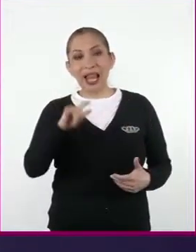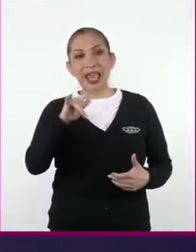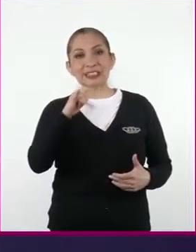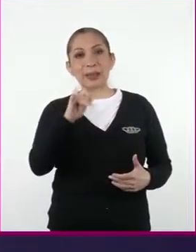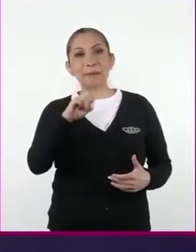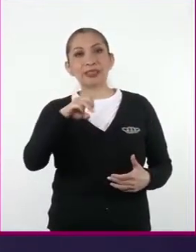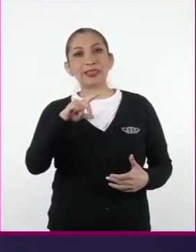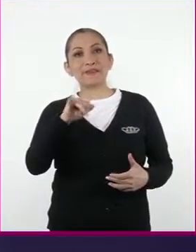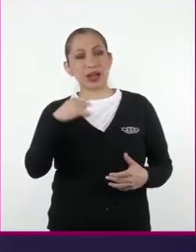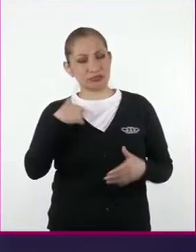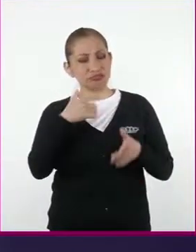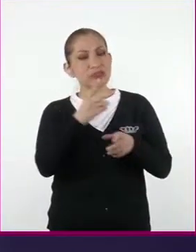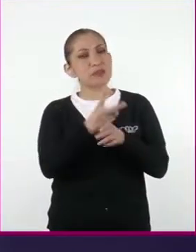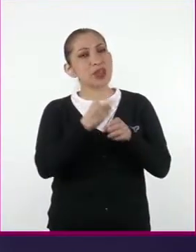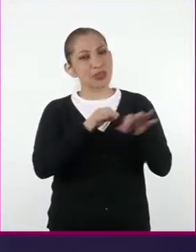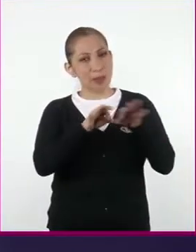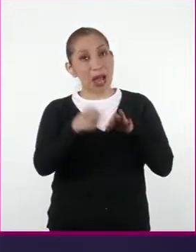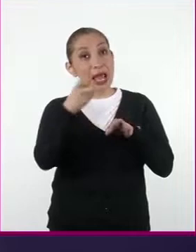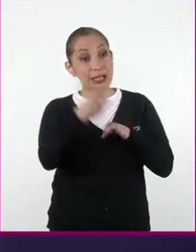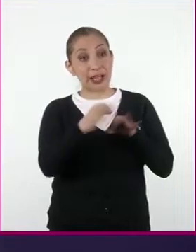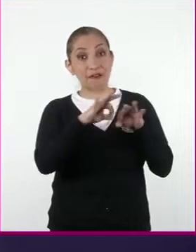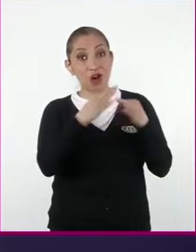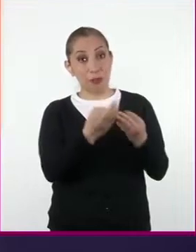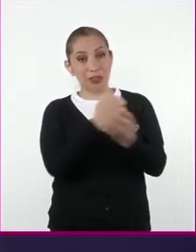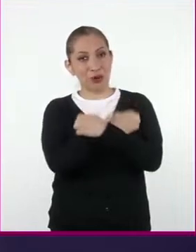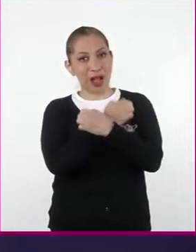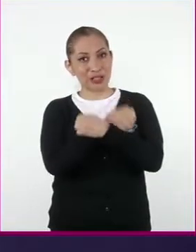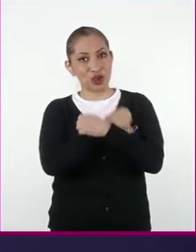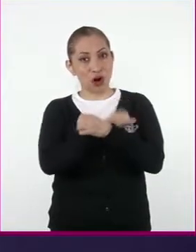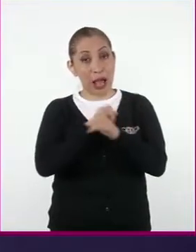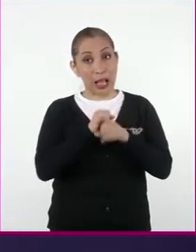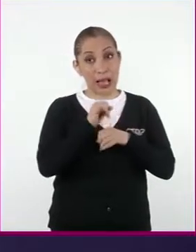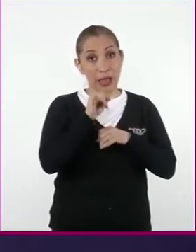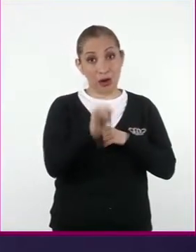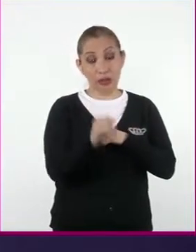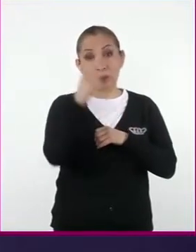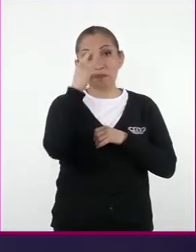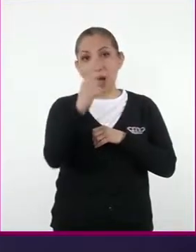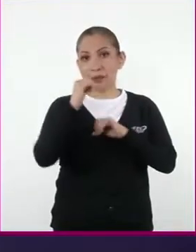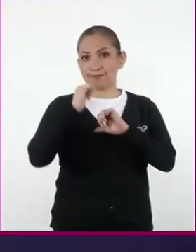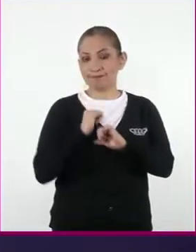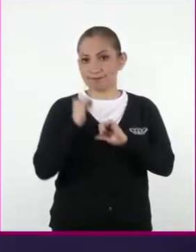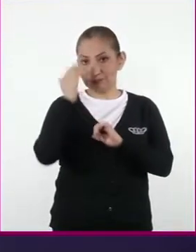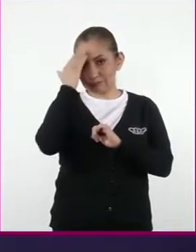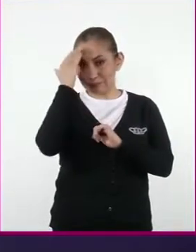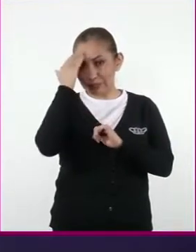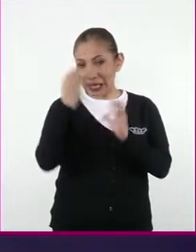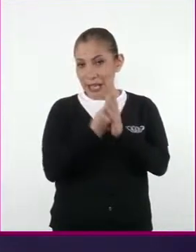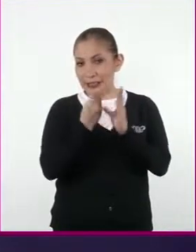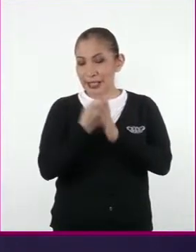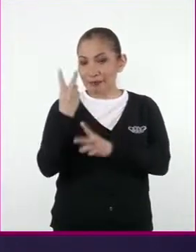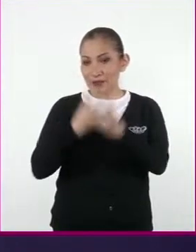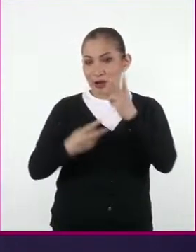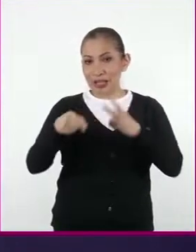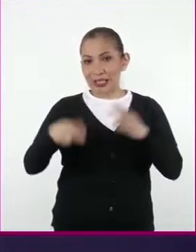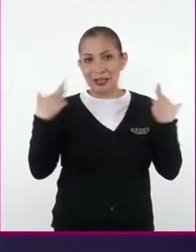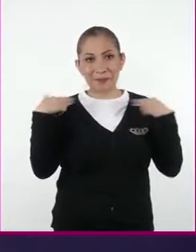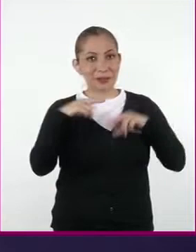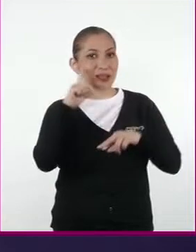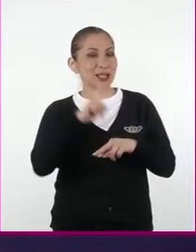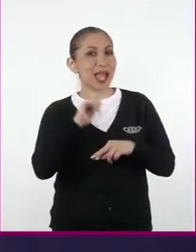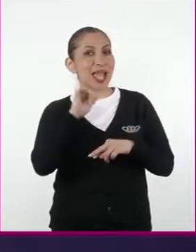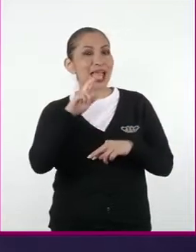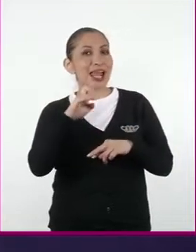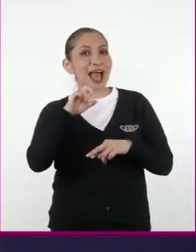y los invito a seguir trabajando con estos recursos de la educación a distancia. Para dirigir esta sesión, contamos con la presencia de la